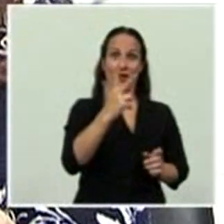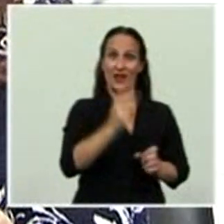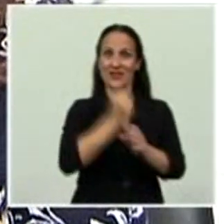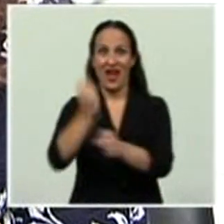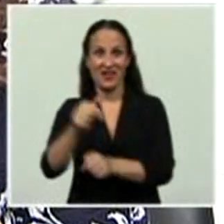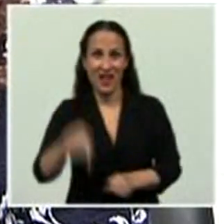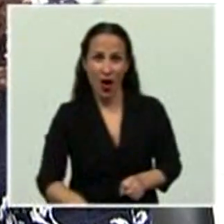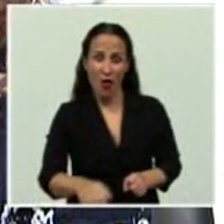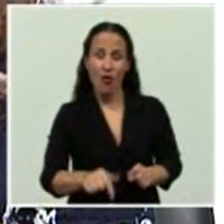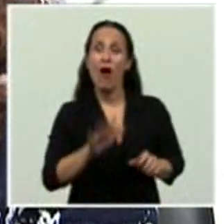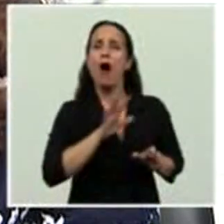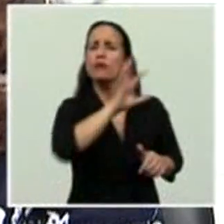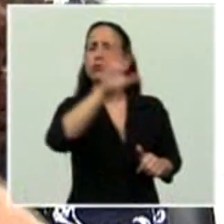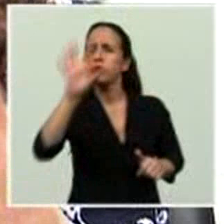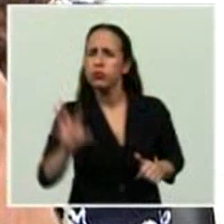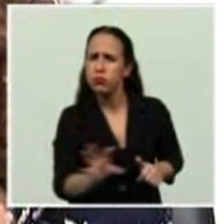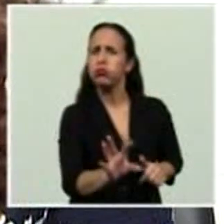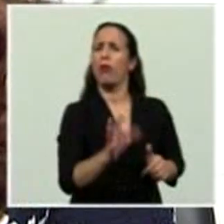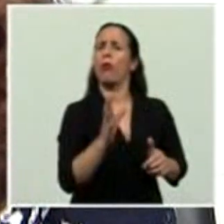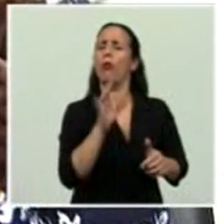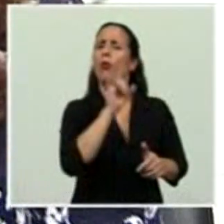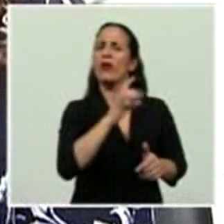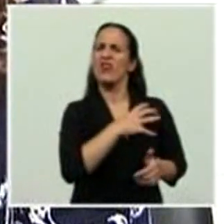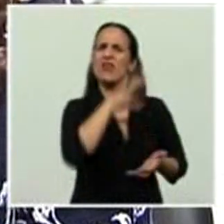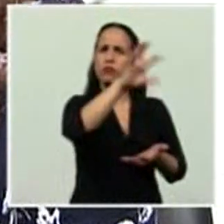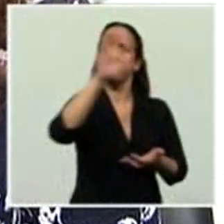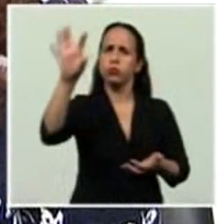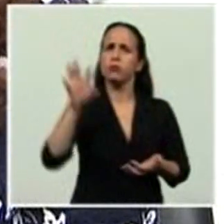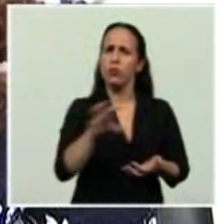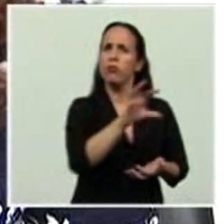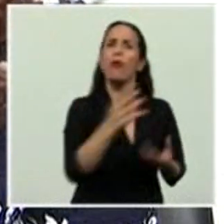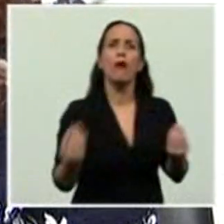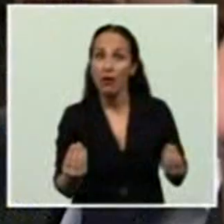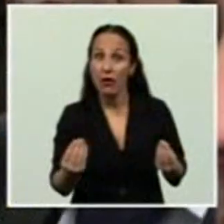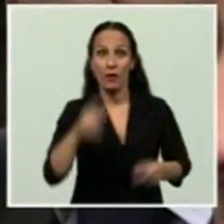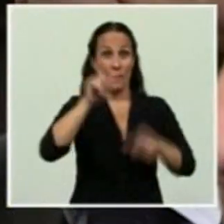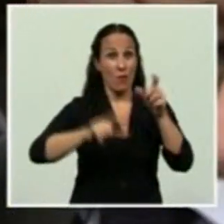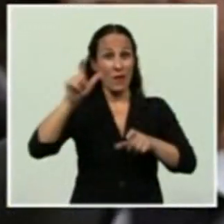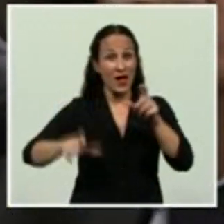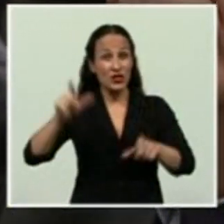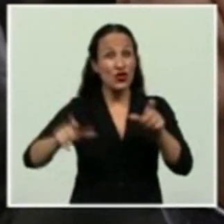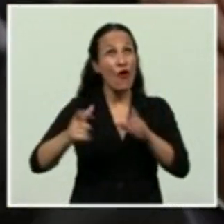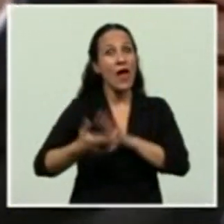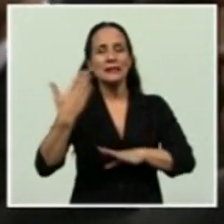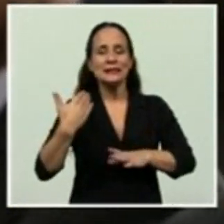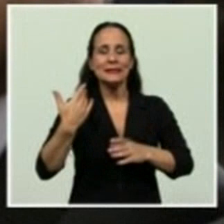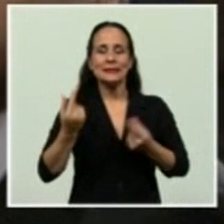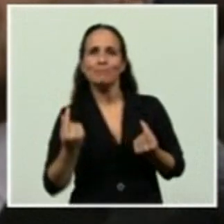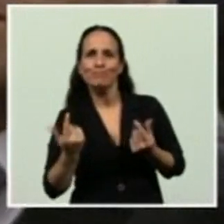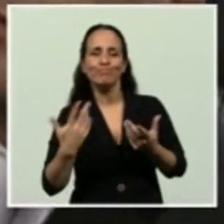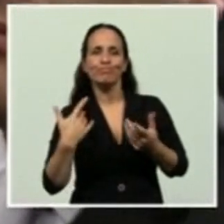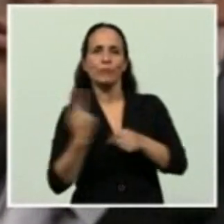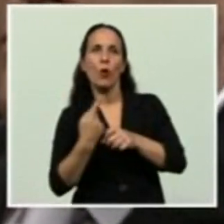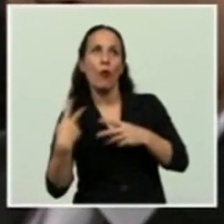se ha dado una cobertura territorial geográfica de manera tal de que gente que no contara con los medios de poder